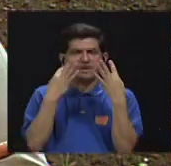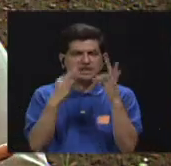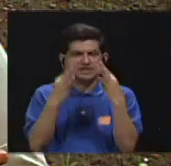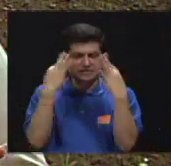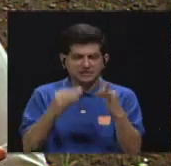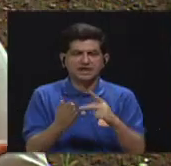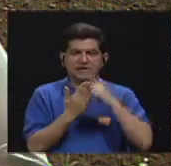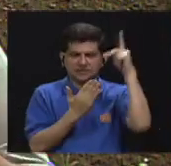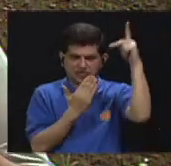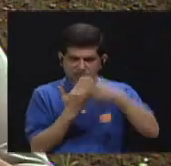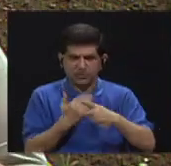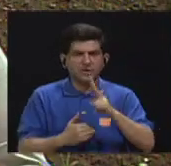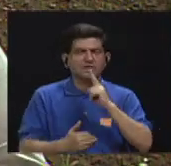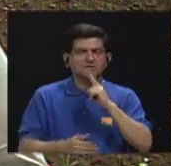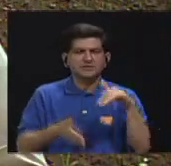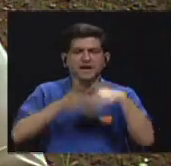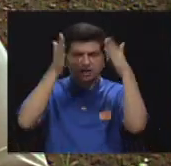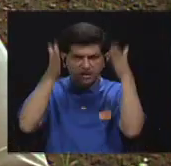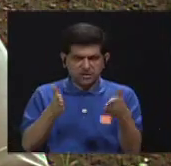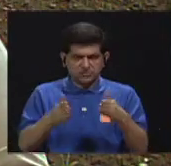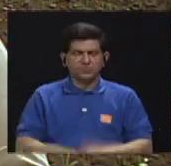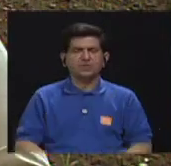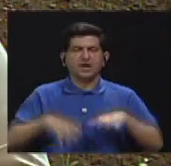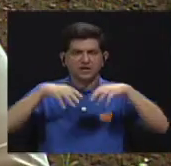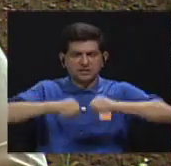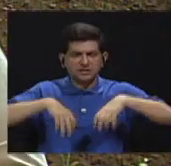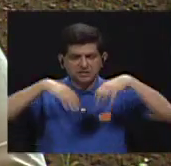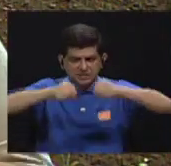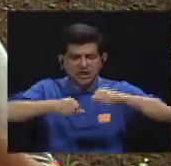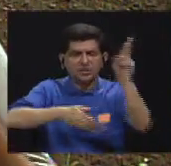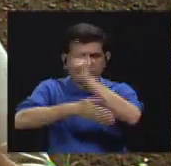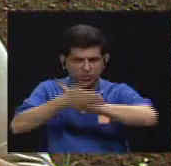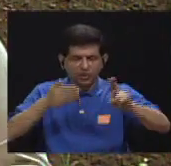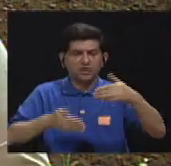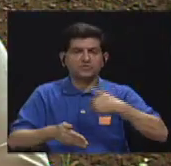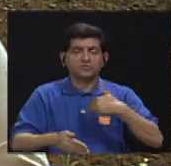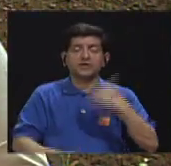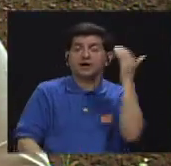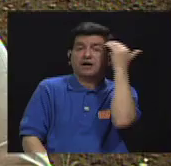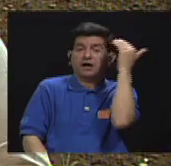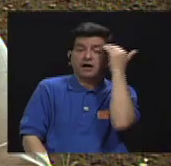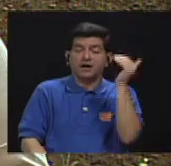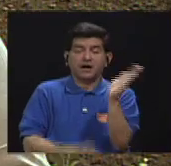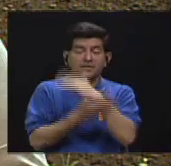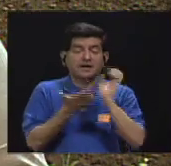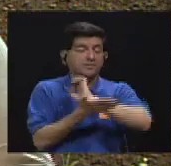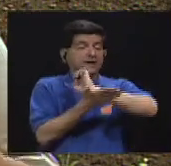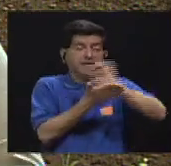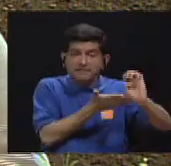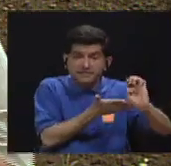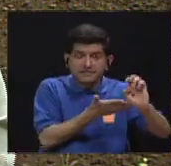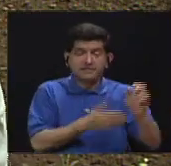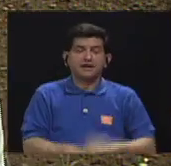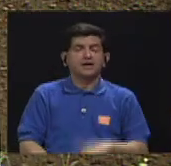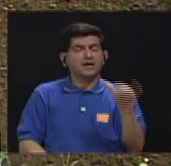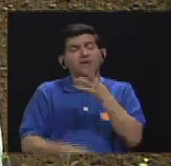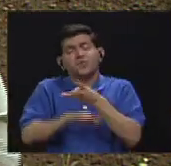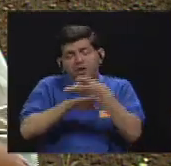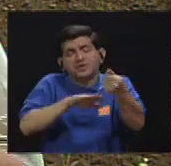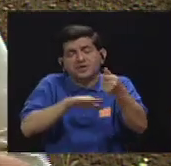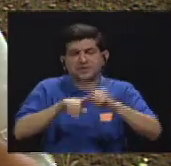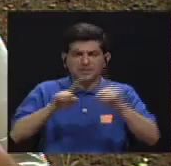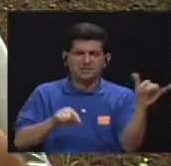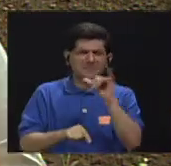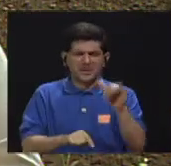de crear programas donde realmente el estudiantado que vaya saliendo ahora de la universidad tenga mayor conocimiento en la parte preventiva, tanto la curativa obviamente,